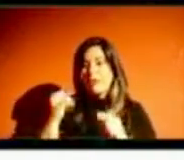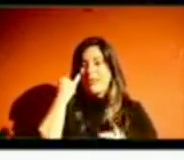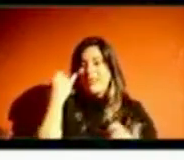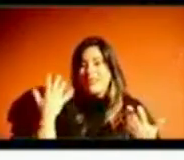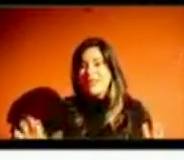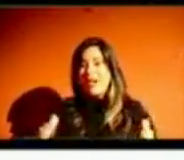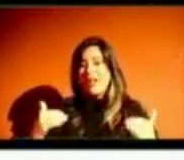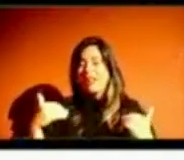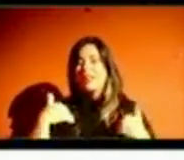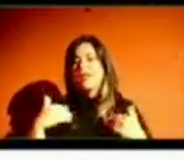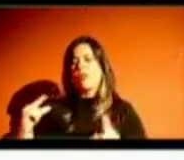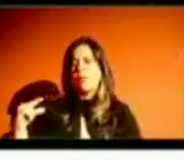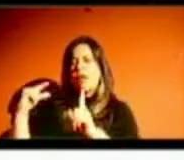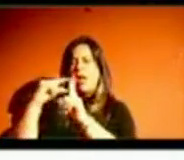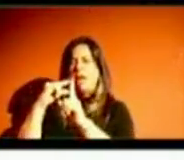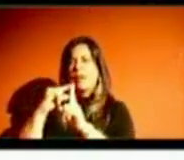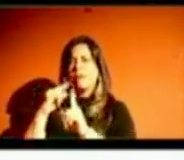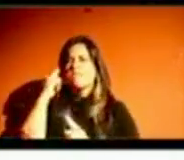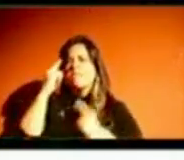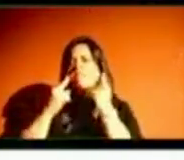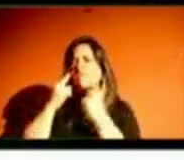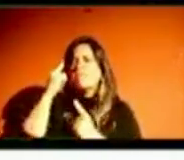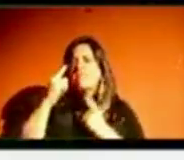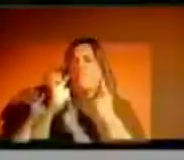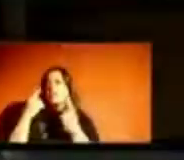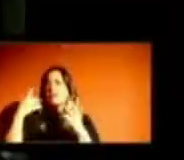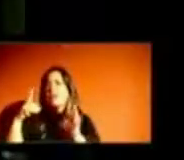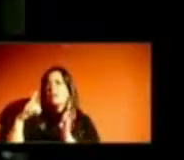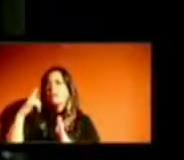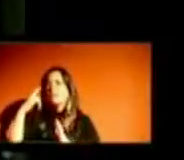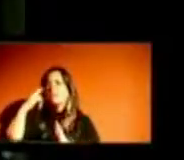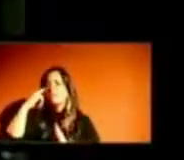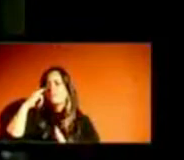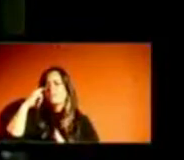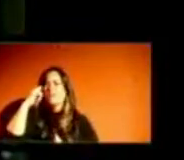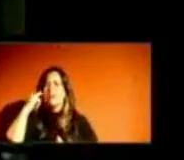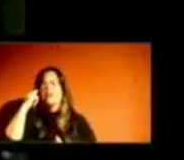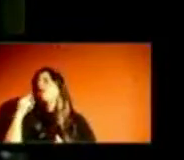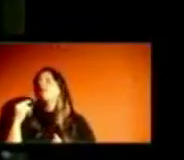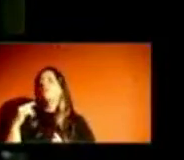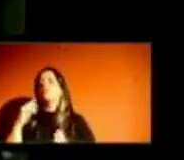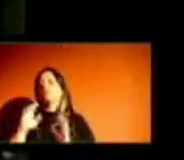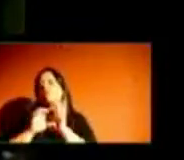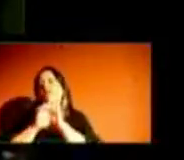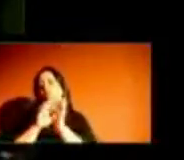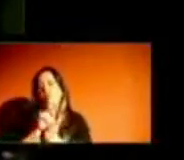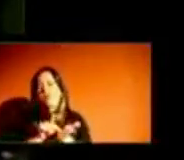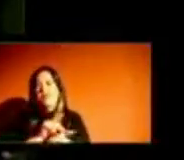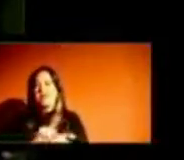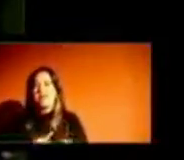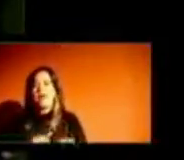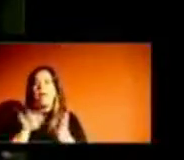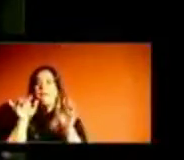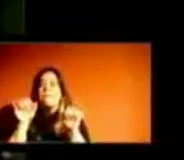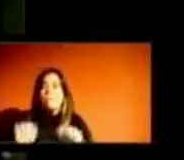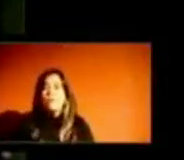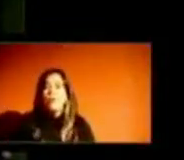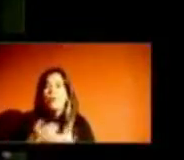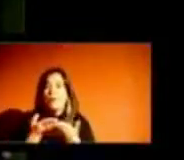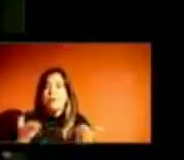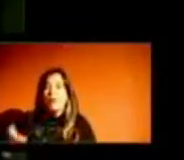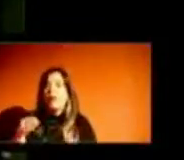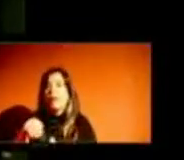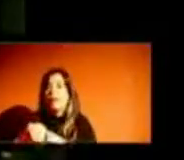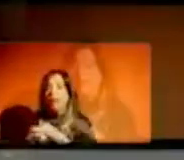usted tiene una palabra clave en su mente, como por ejemplo planilla, usted puede